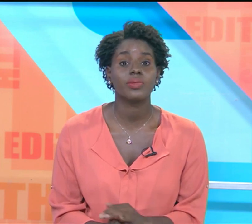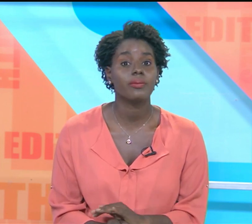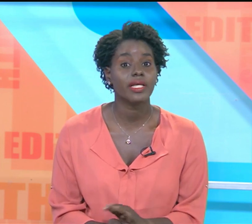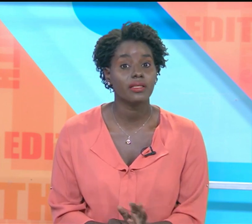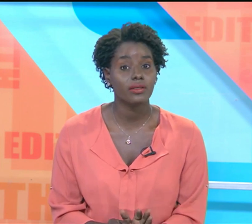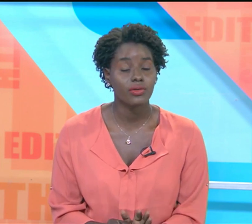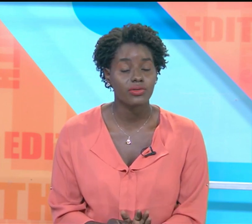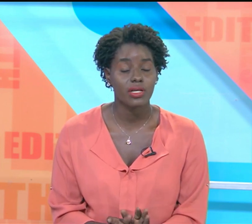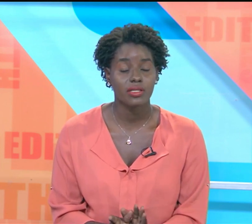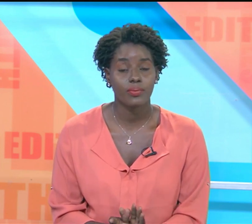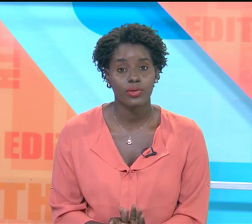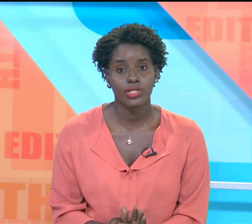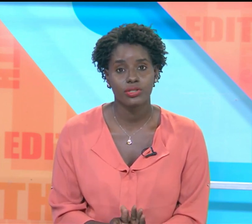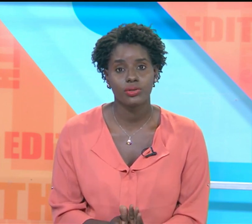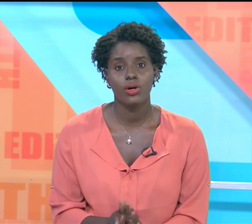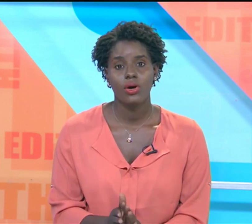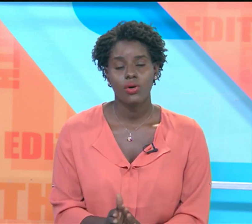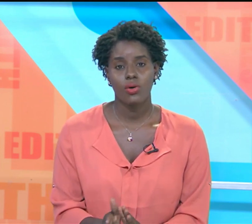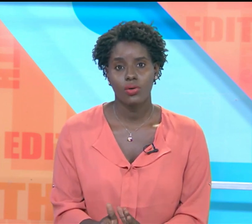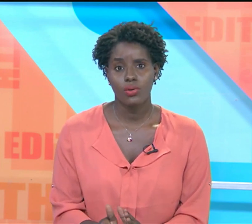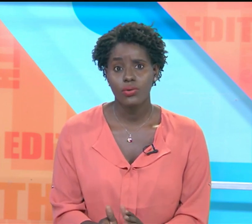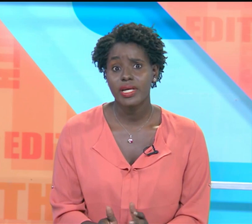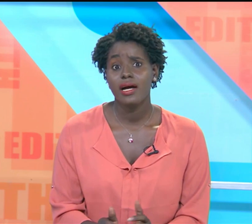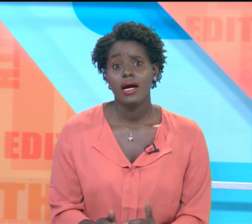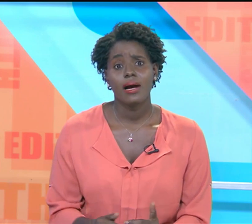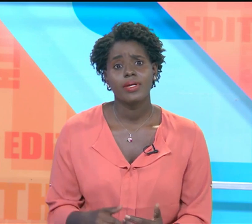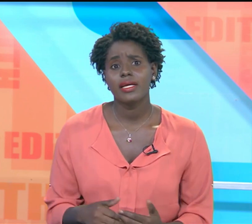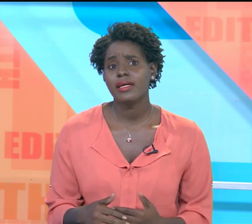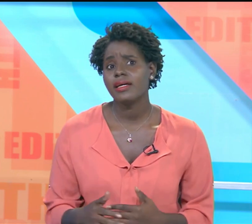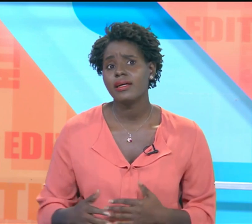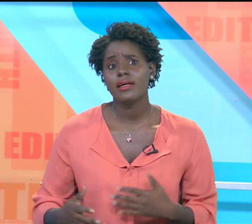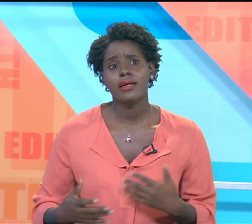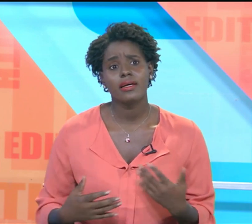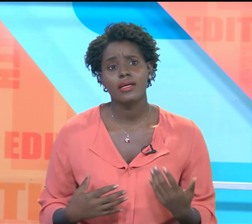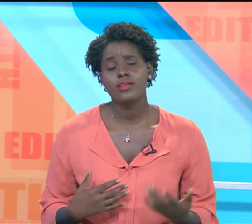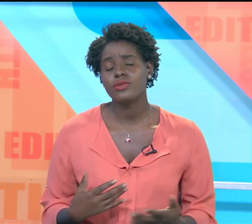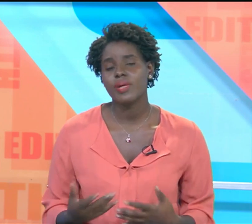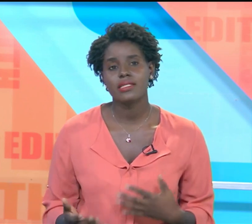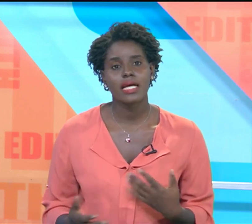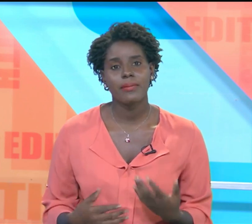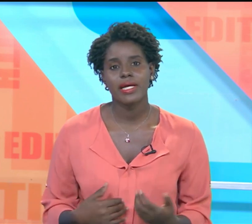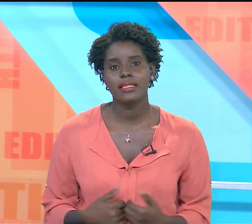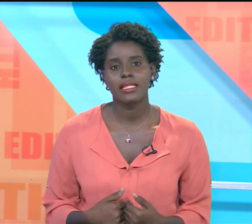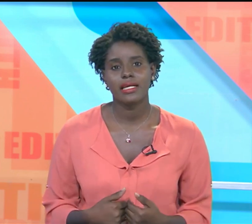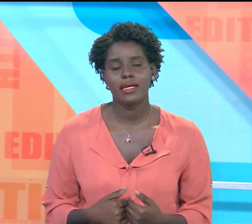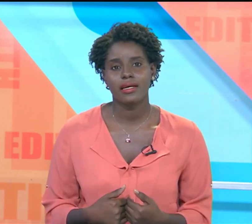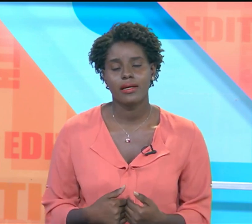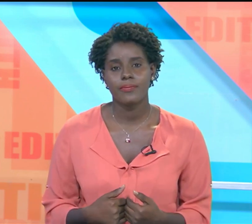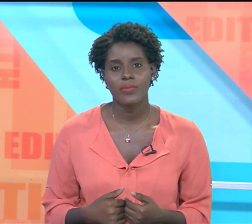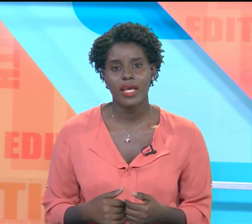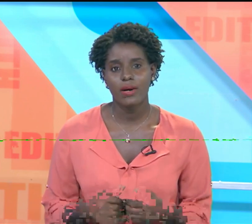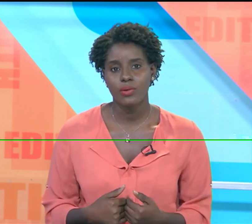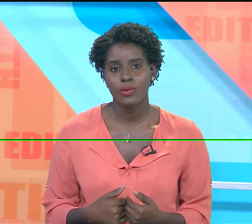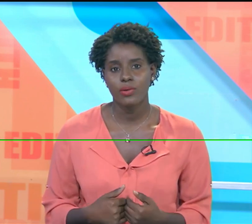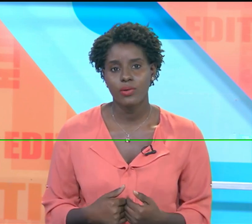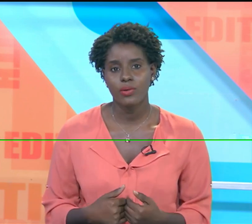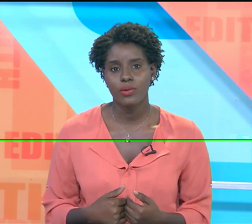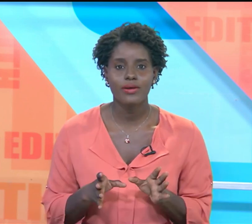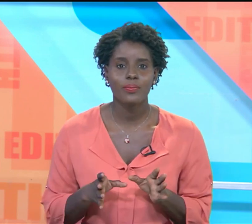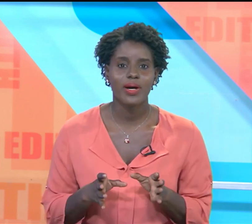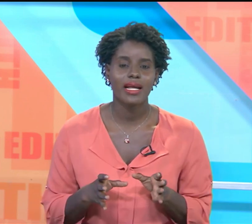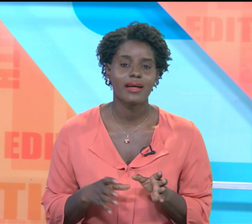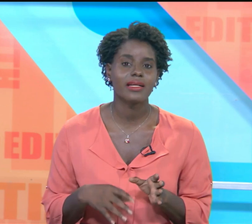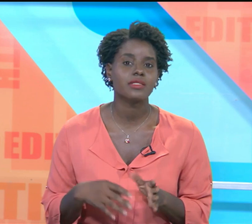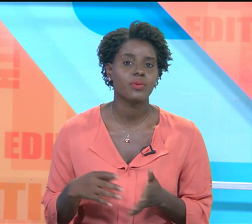para 2022 ese proyecto concluya. Abinader hizo básicamente, aprovechó el